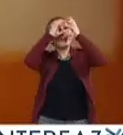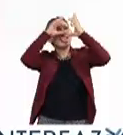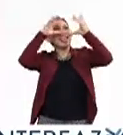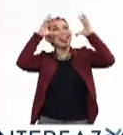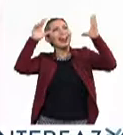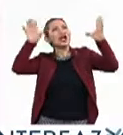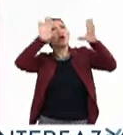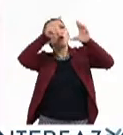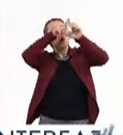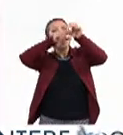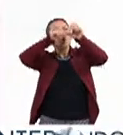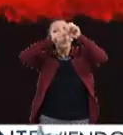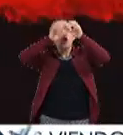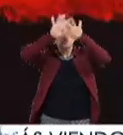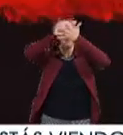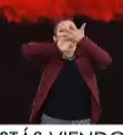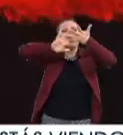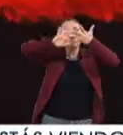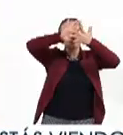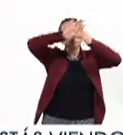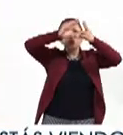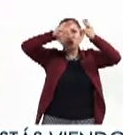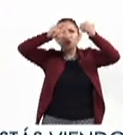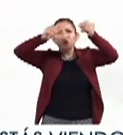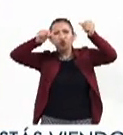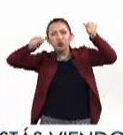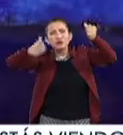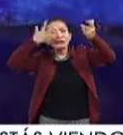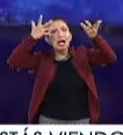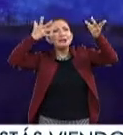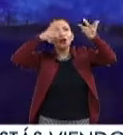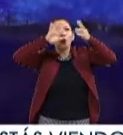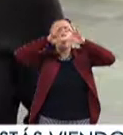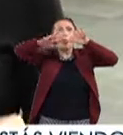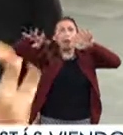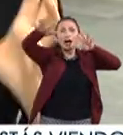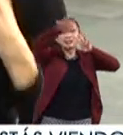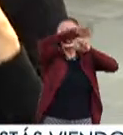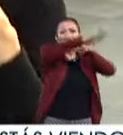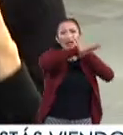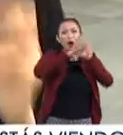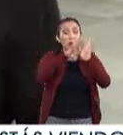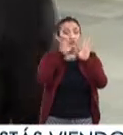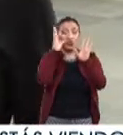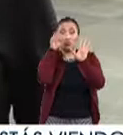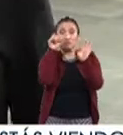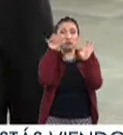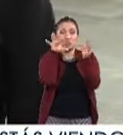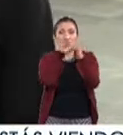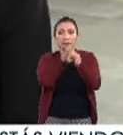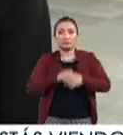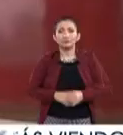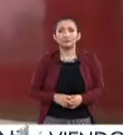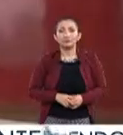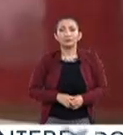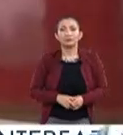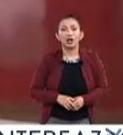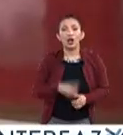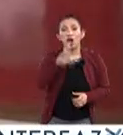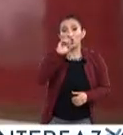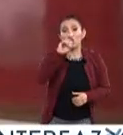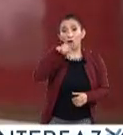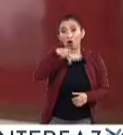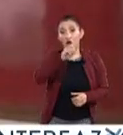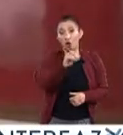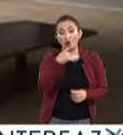visual, ¿no? Como que los colores se difuminan y se crea como un paisaje, ¿no? Como si todo fuera parte de lo mismo. Rothko